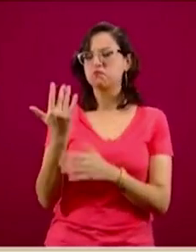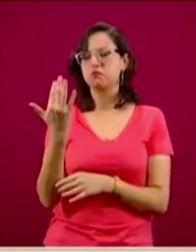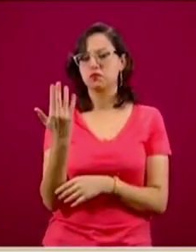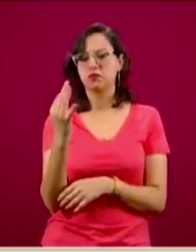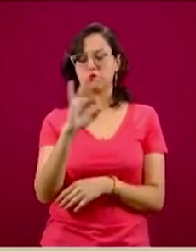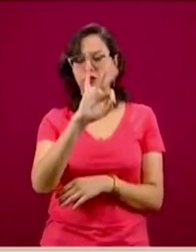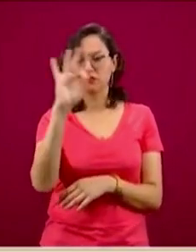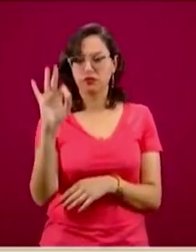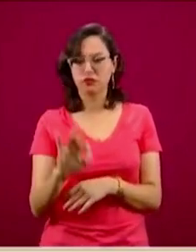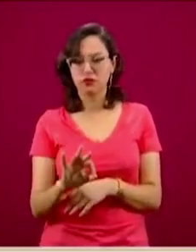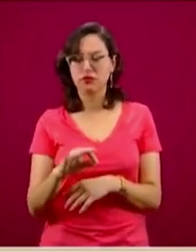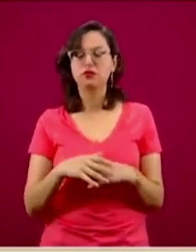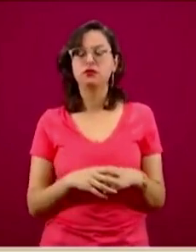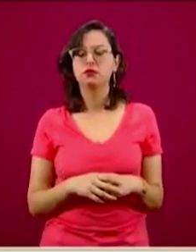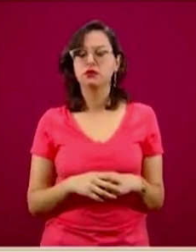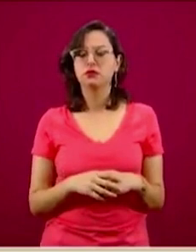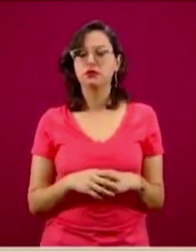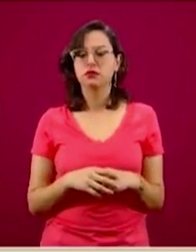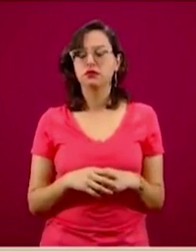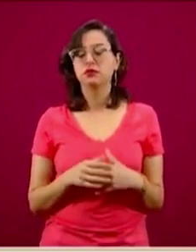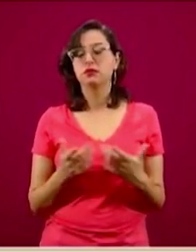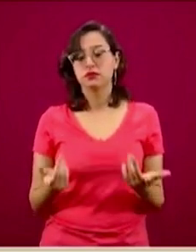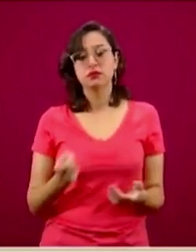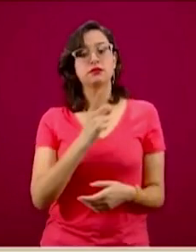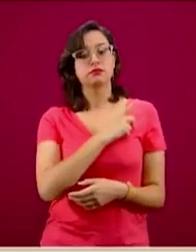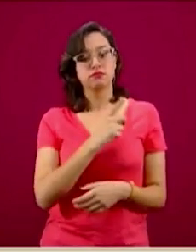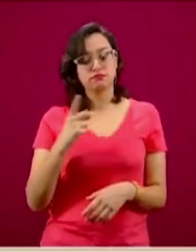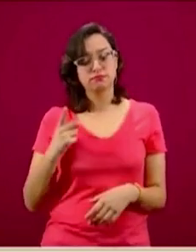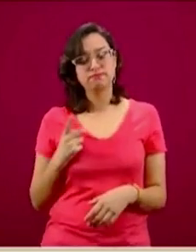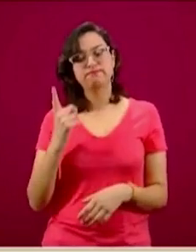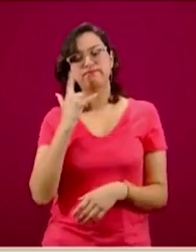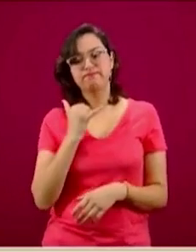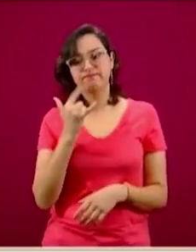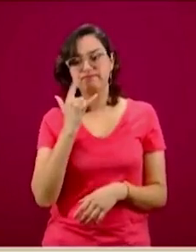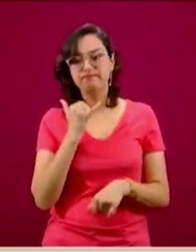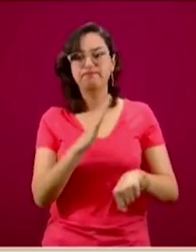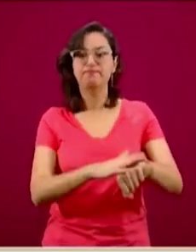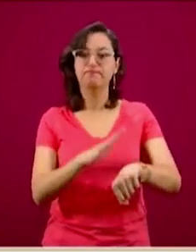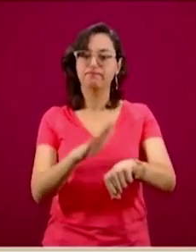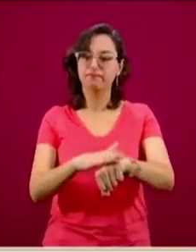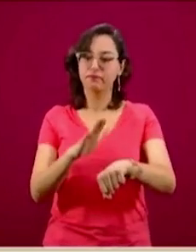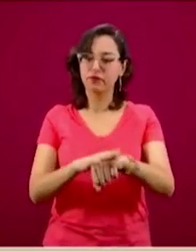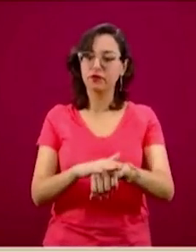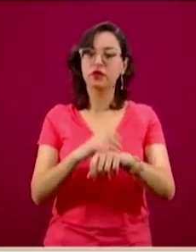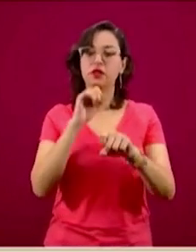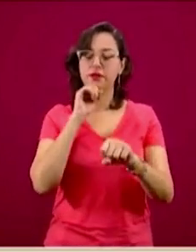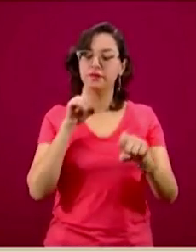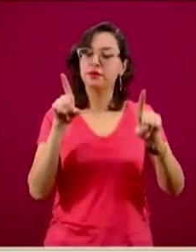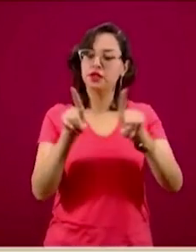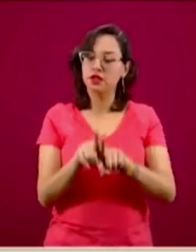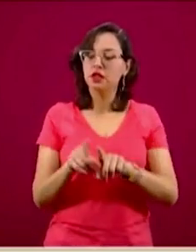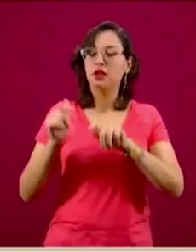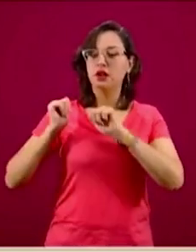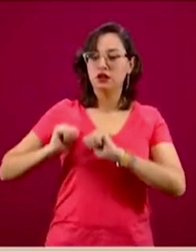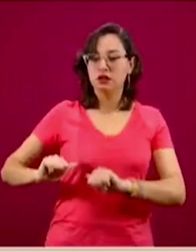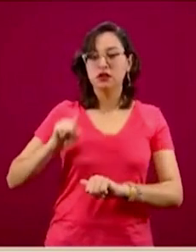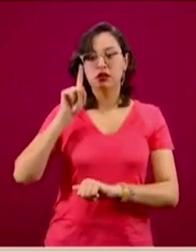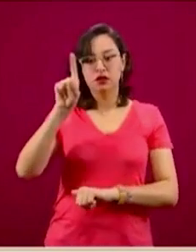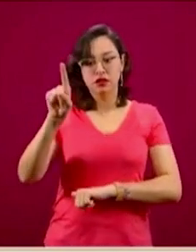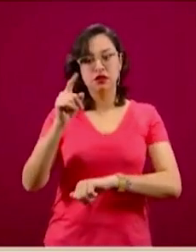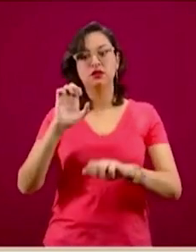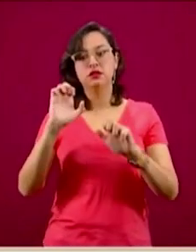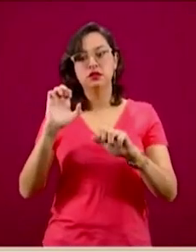50% hay que hacer también unos recordatorios por parte de nosotros y por parte de las autoridades locales